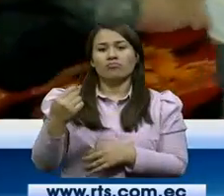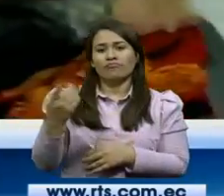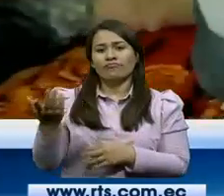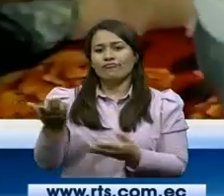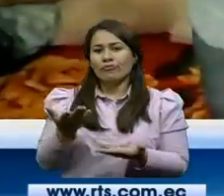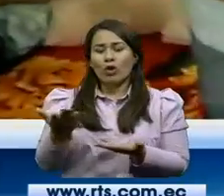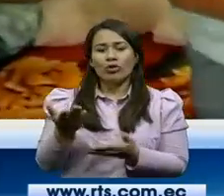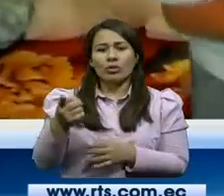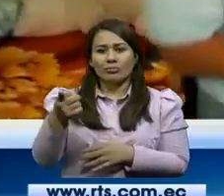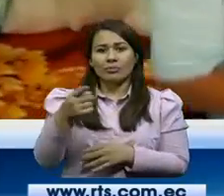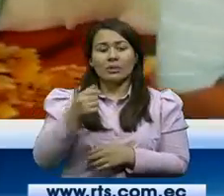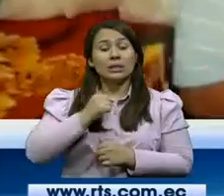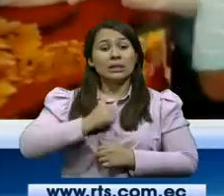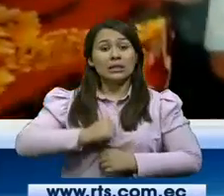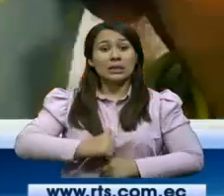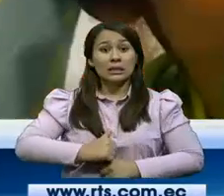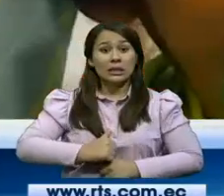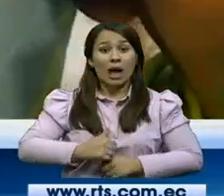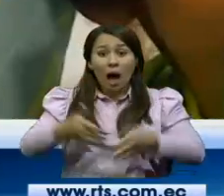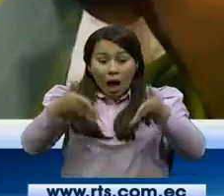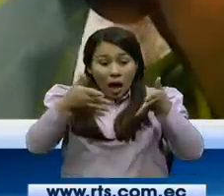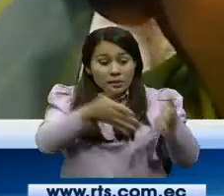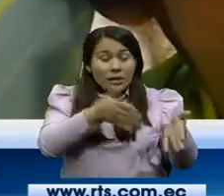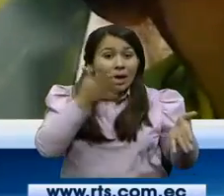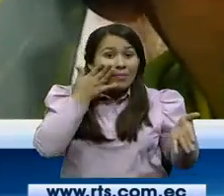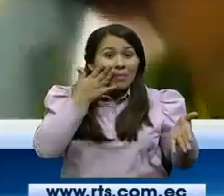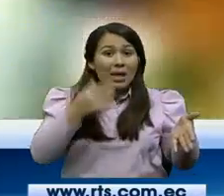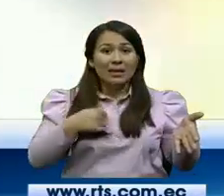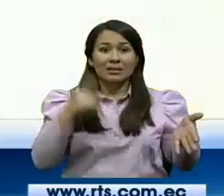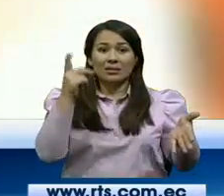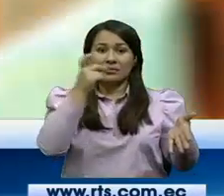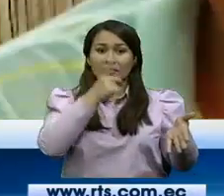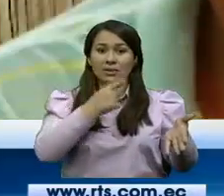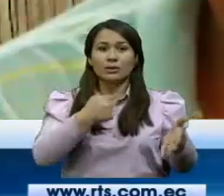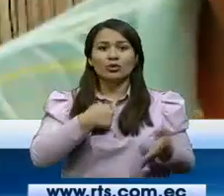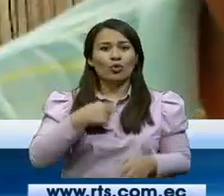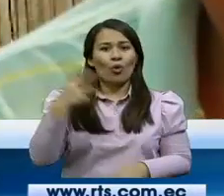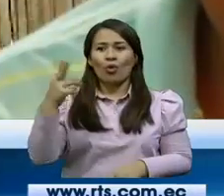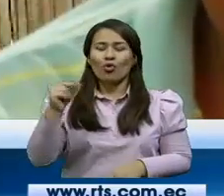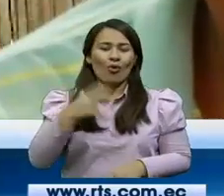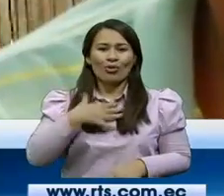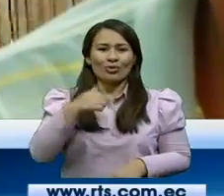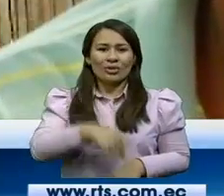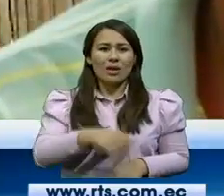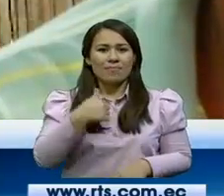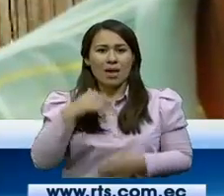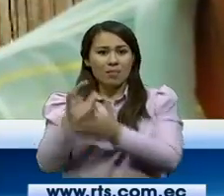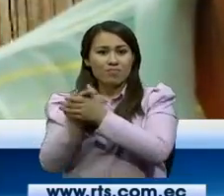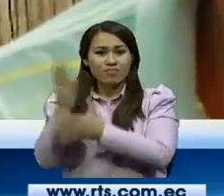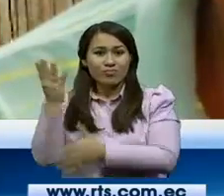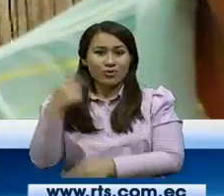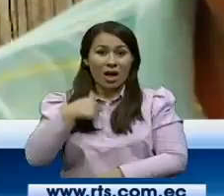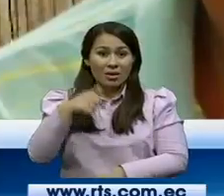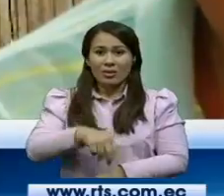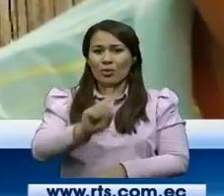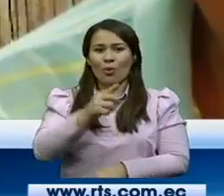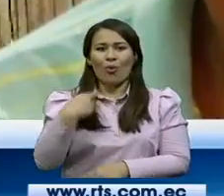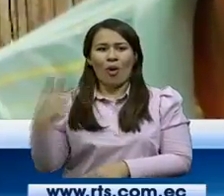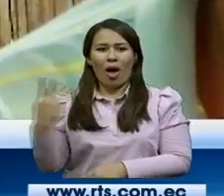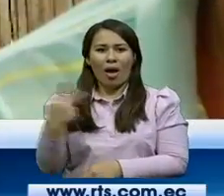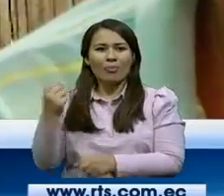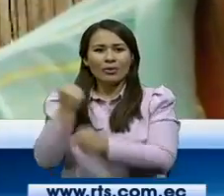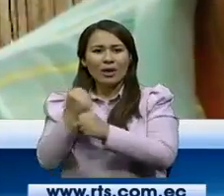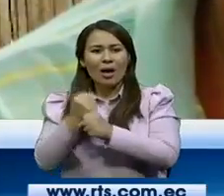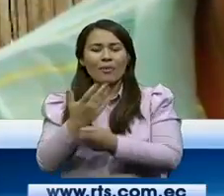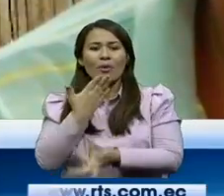que vive un vía crucis para poder atender a su madre. Yo no paro aquí, mi mujer tampoco no para aquí. Mis hijos se quedan aquí